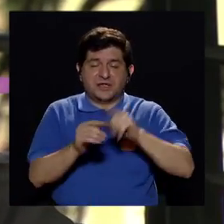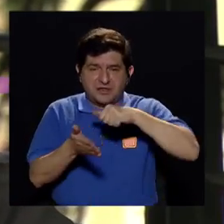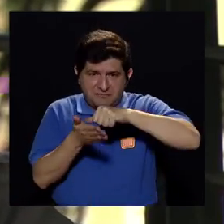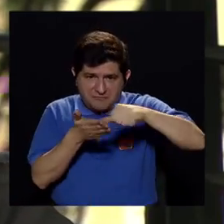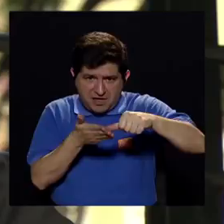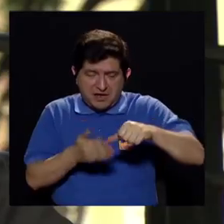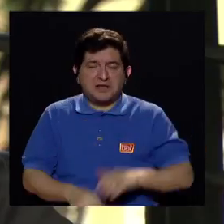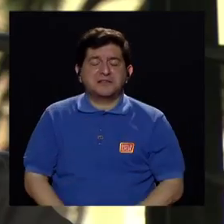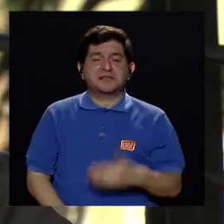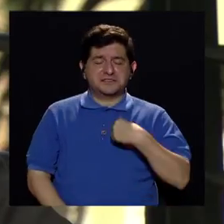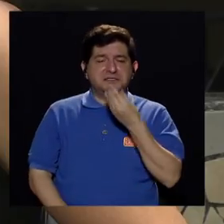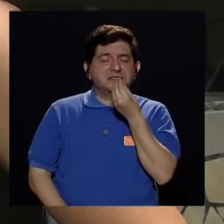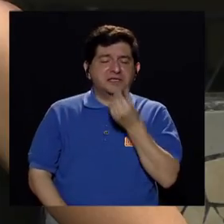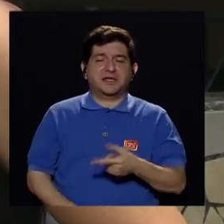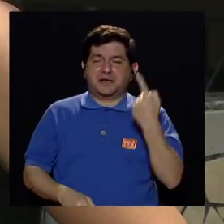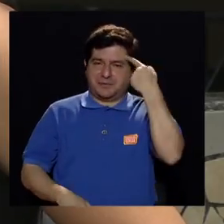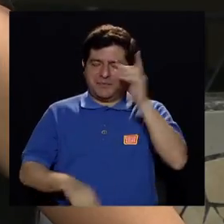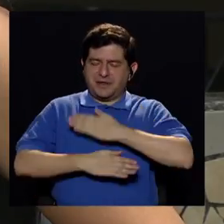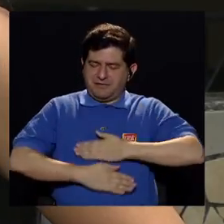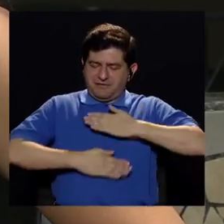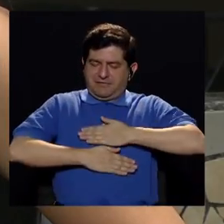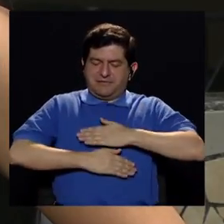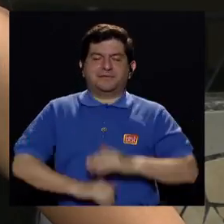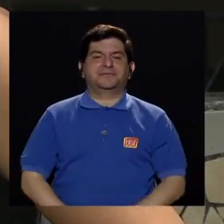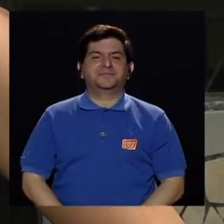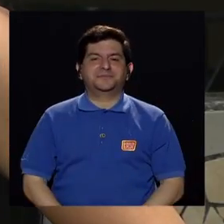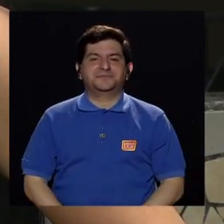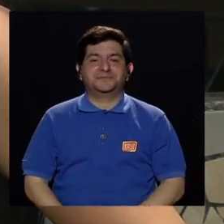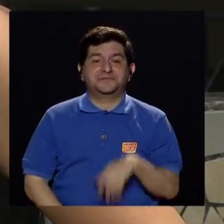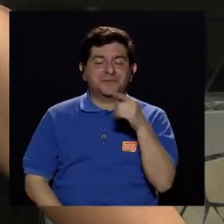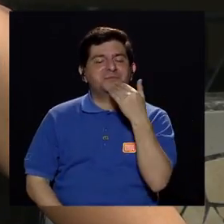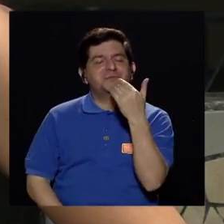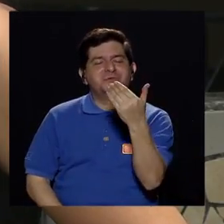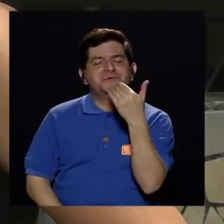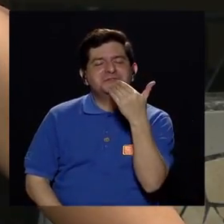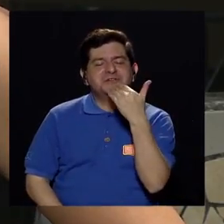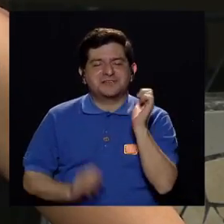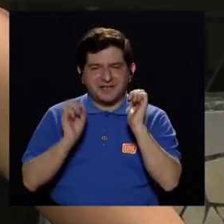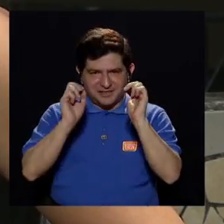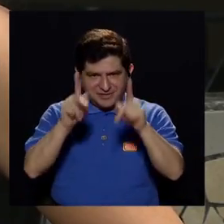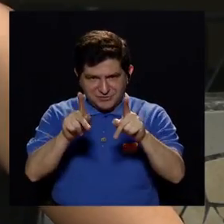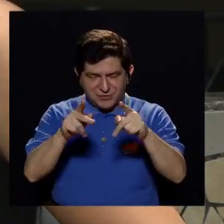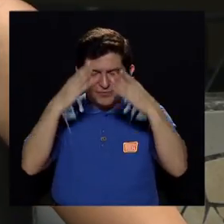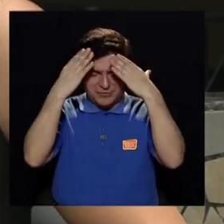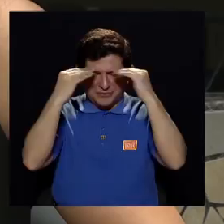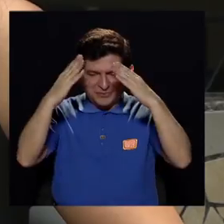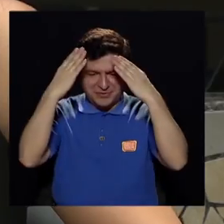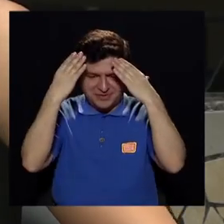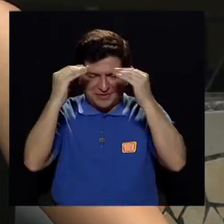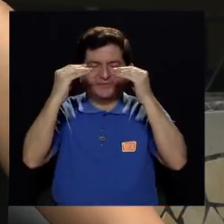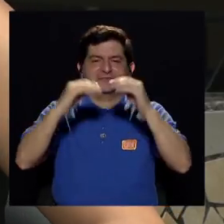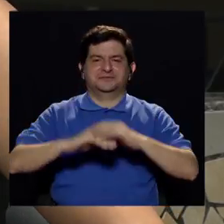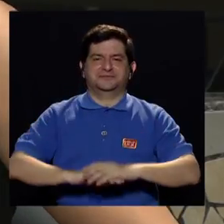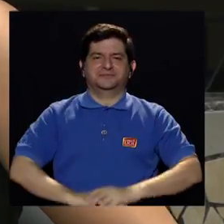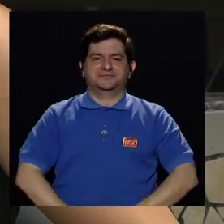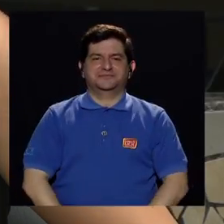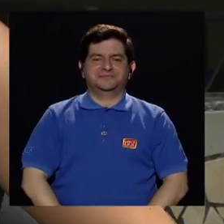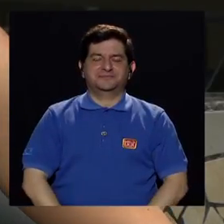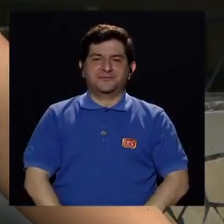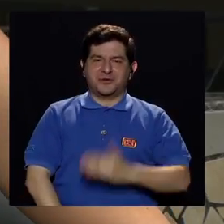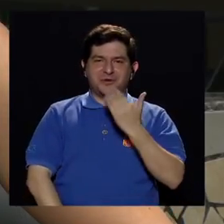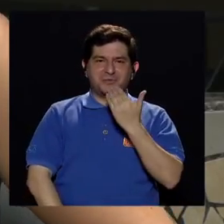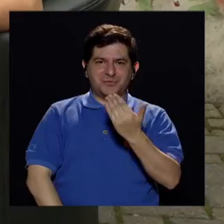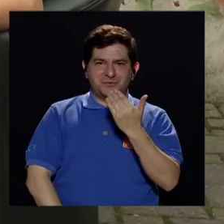y placentero. Bueno, agradecer este espacio, agradecerte la información. Muchísimas